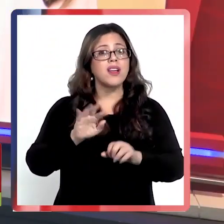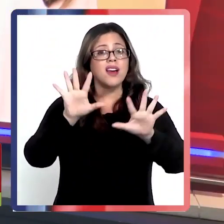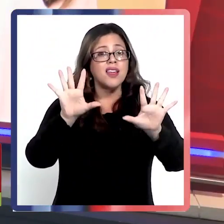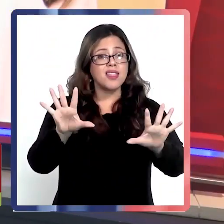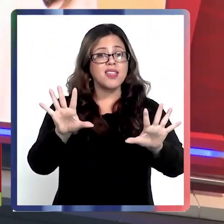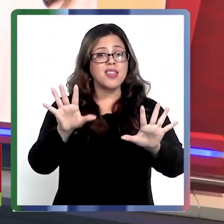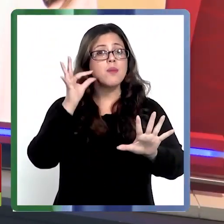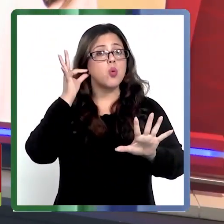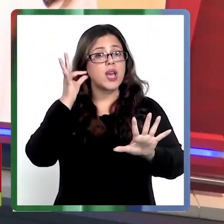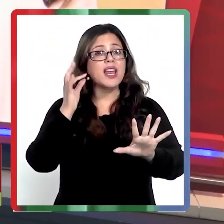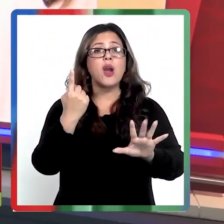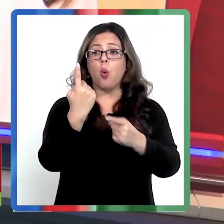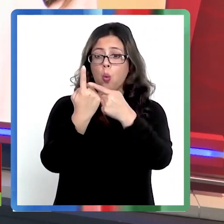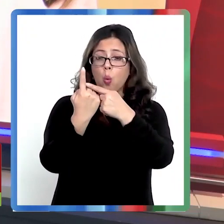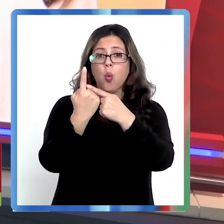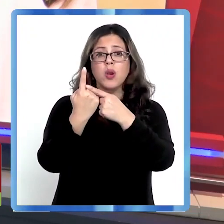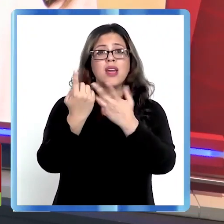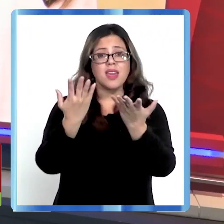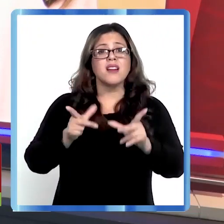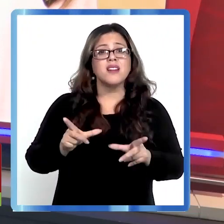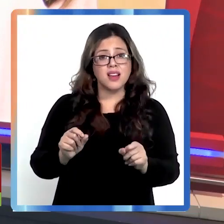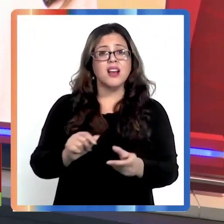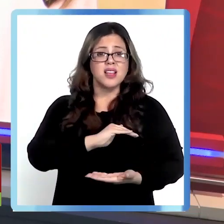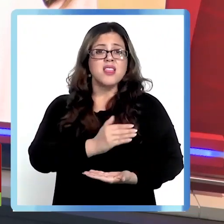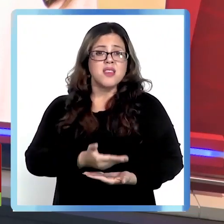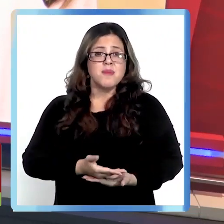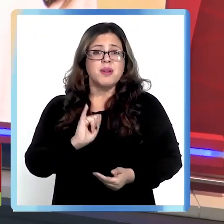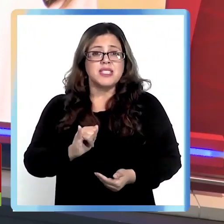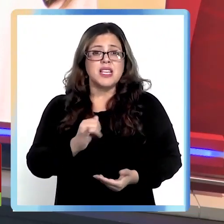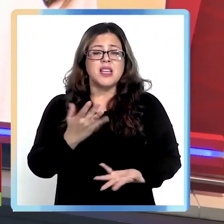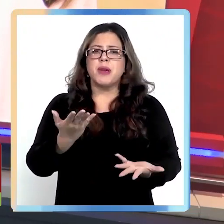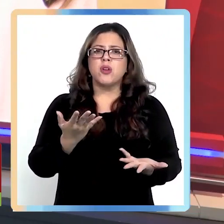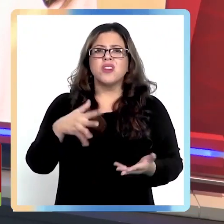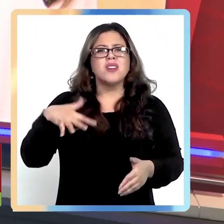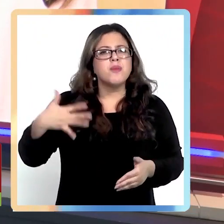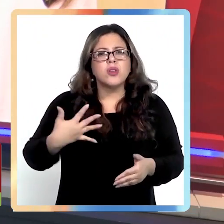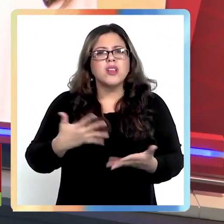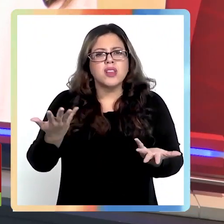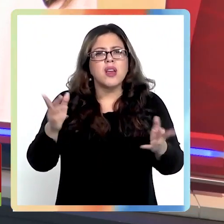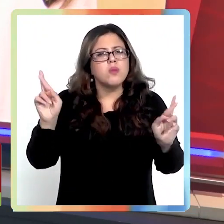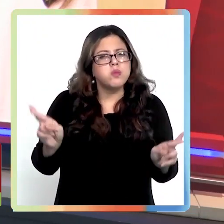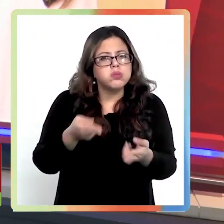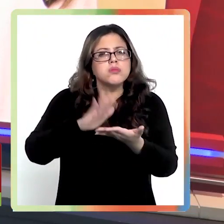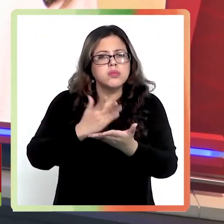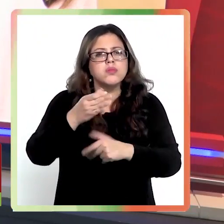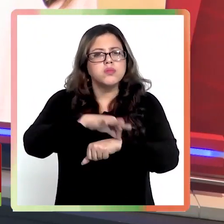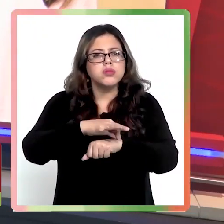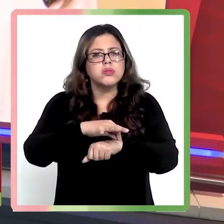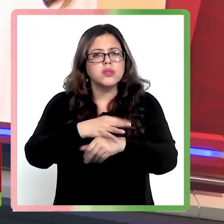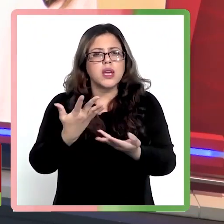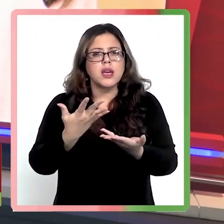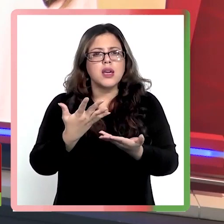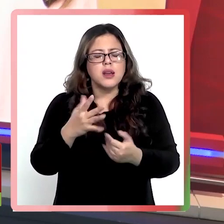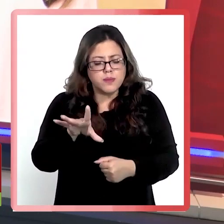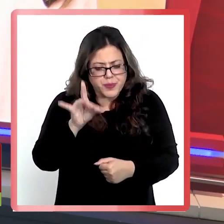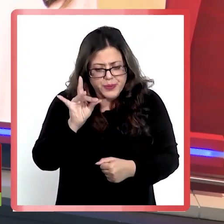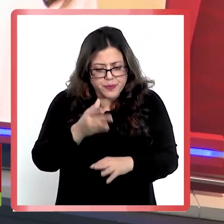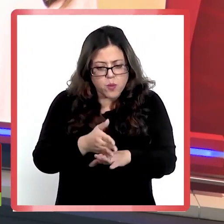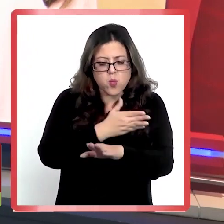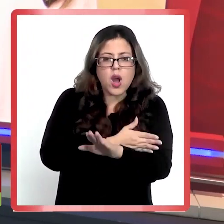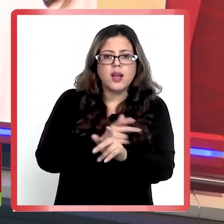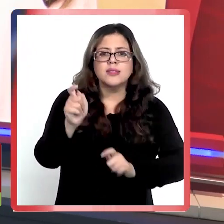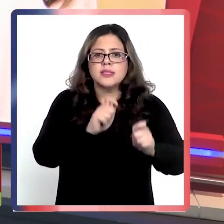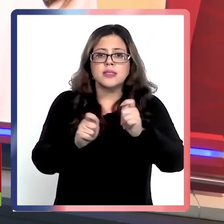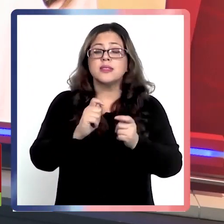que una de cada 10 mujeres va a desarrollar un cáncer de mama, como le decíamos. Pero ¿cuál es la clave para recuperar la salud? Detectarlo y tratarlo a